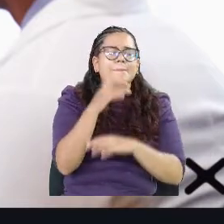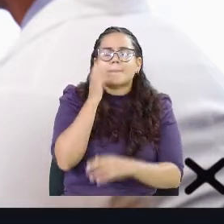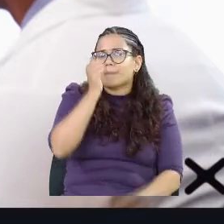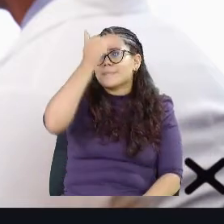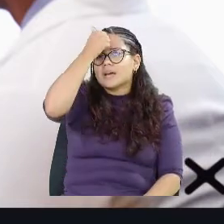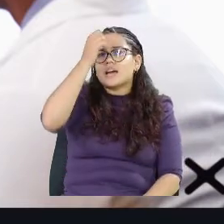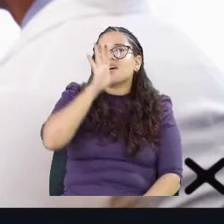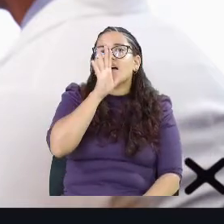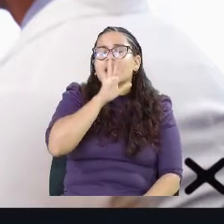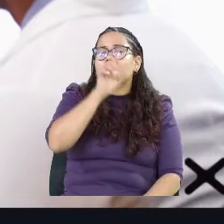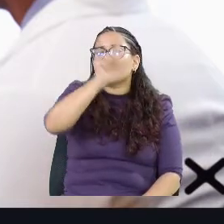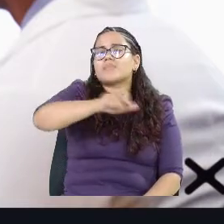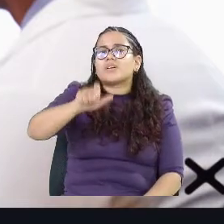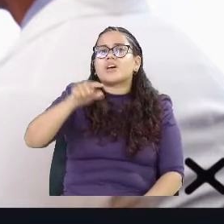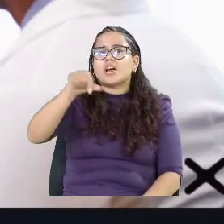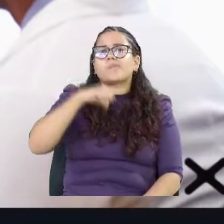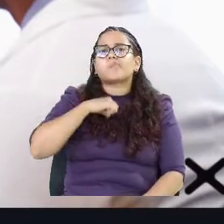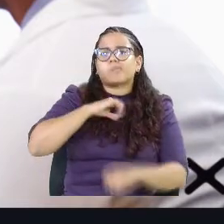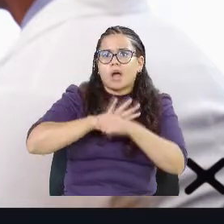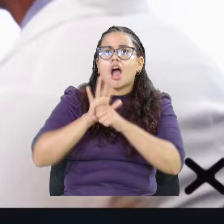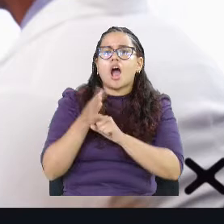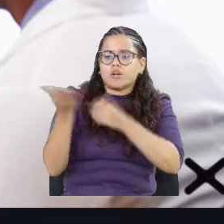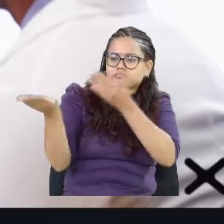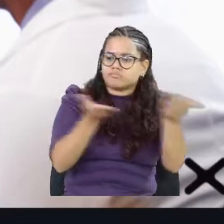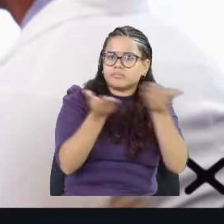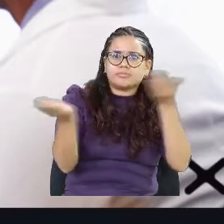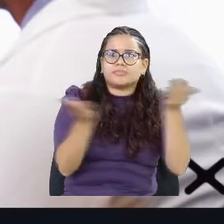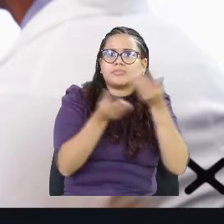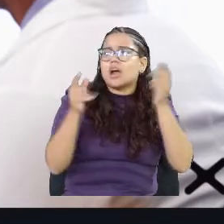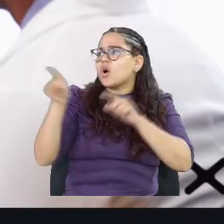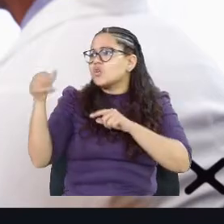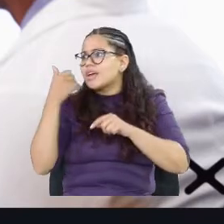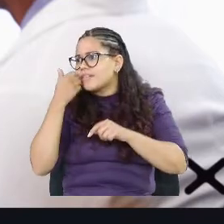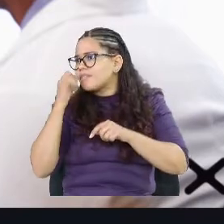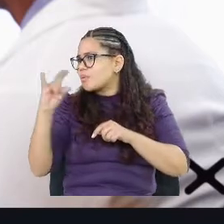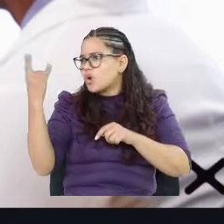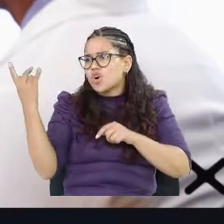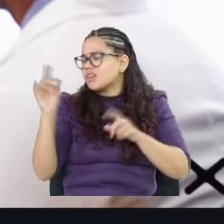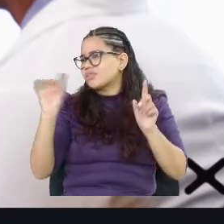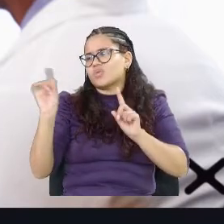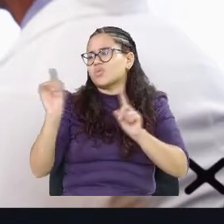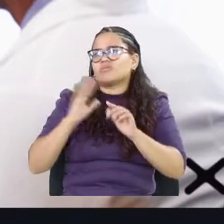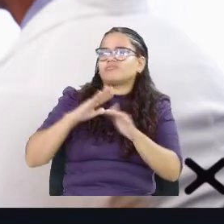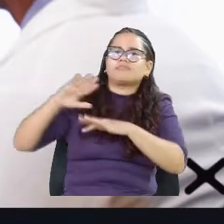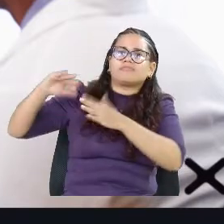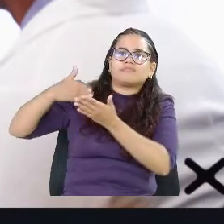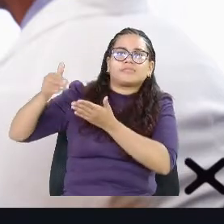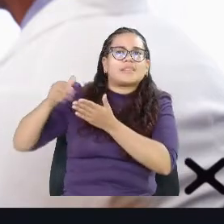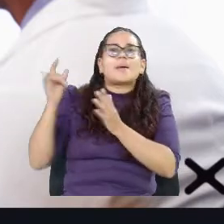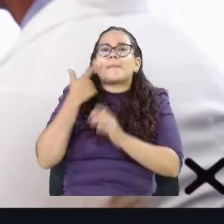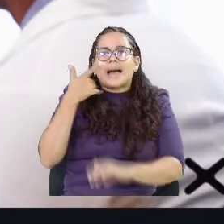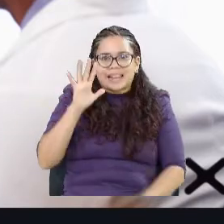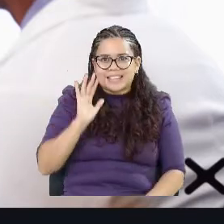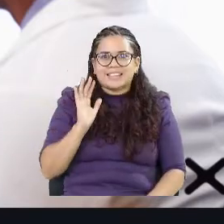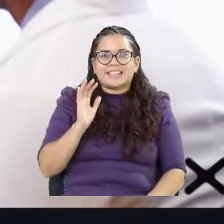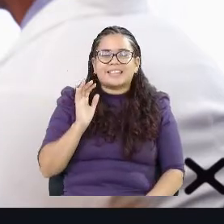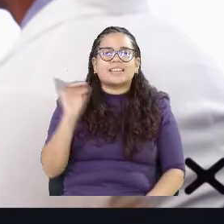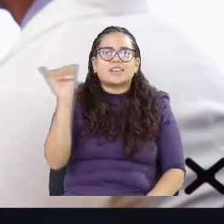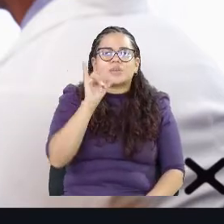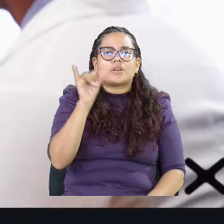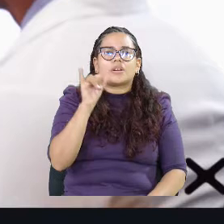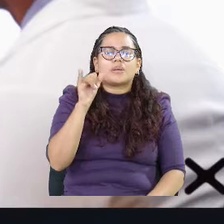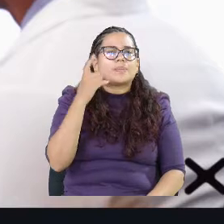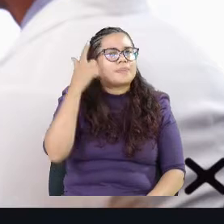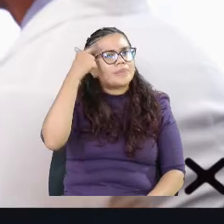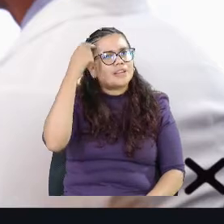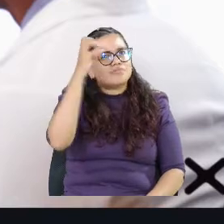pacientes con COVID. Pero también empezamos a ver de que muchas de esas dinámicas entre